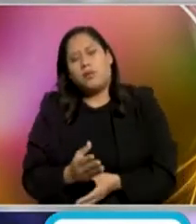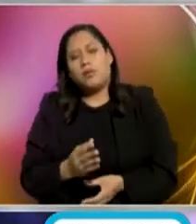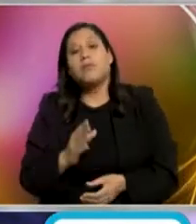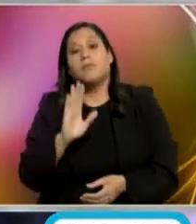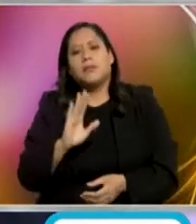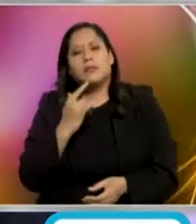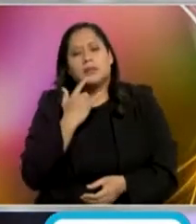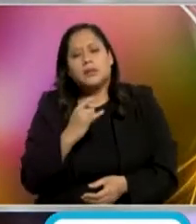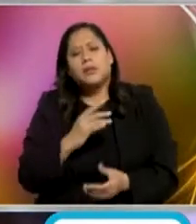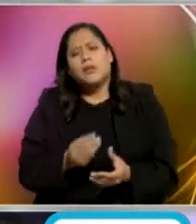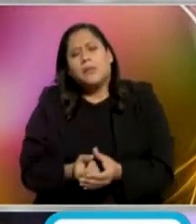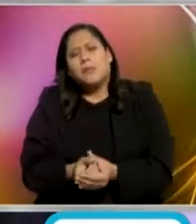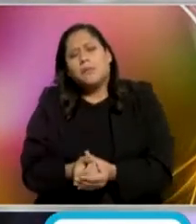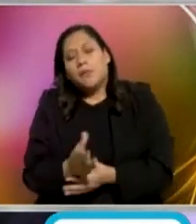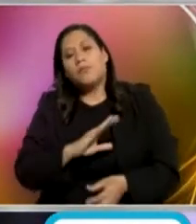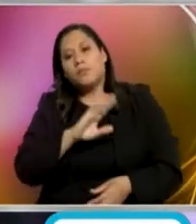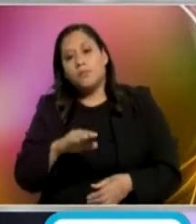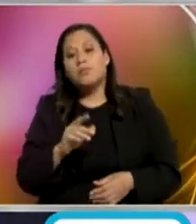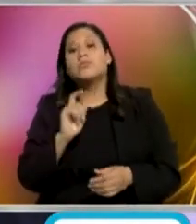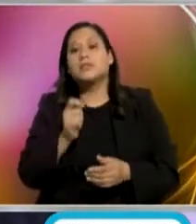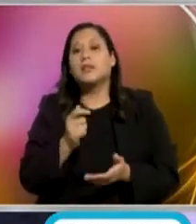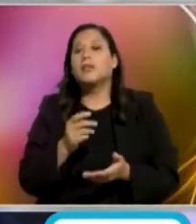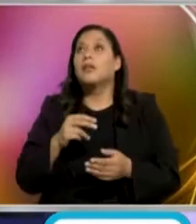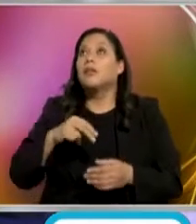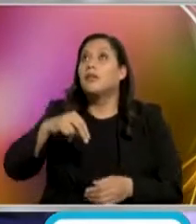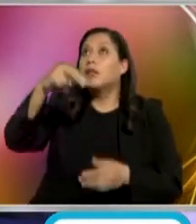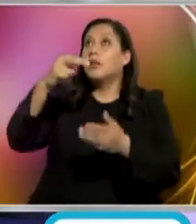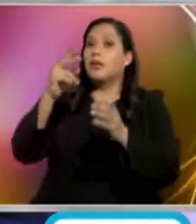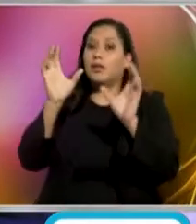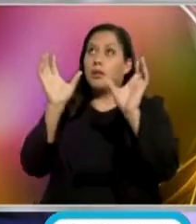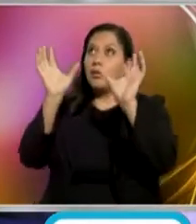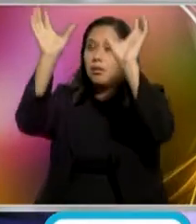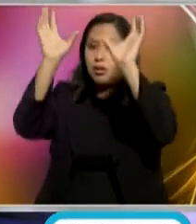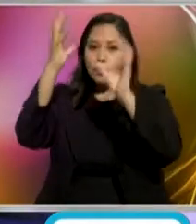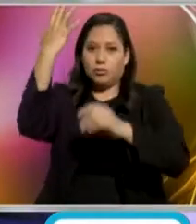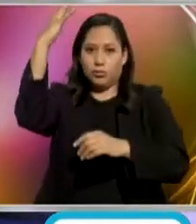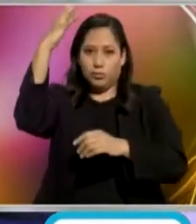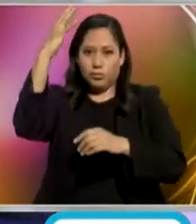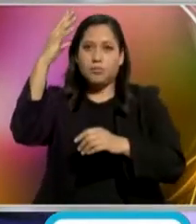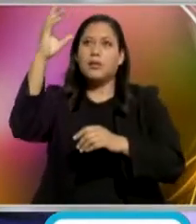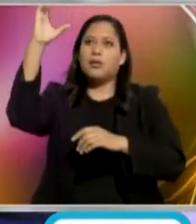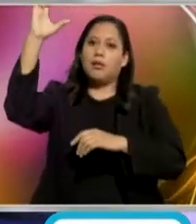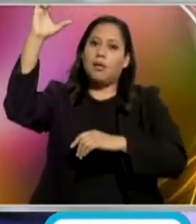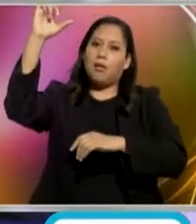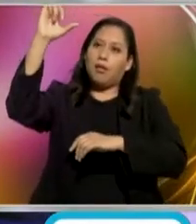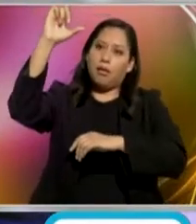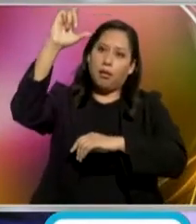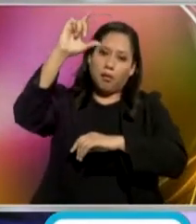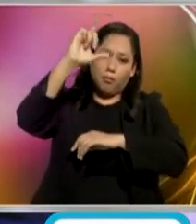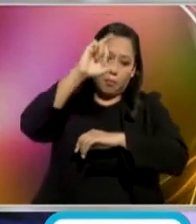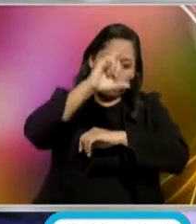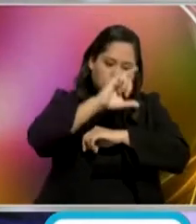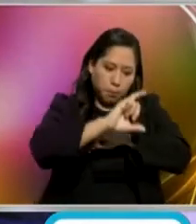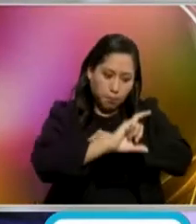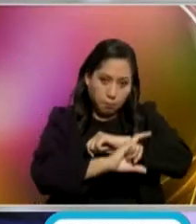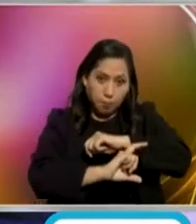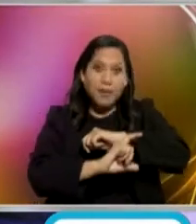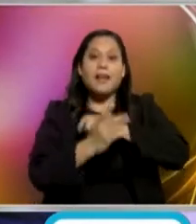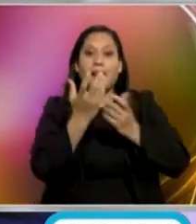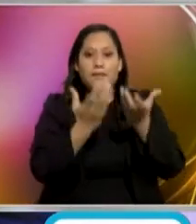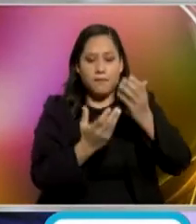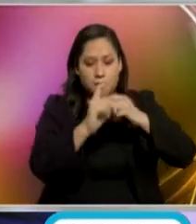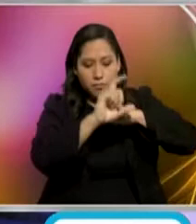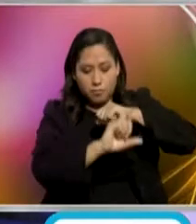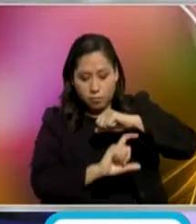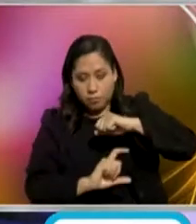estaban librando, son las que suben a ayudar al sol porque es simbólico. El sol también cada día baja al inframundo y cada día vuelve a subir. Lo que pasa es que